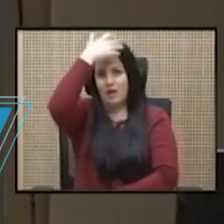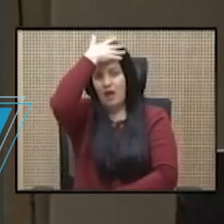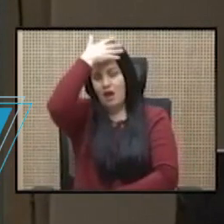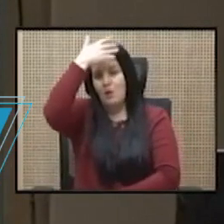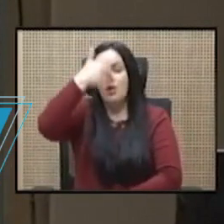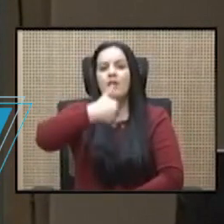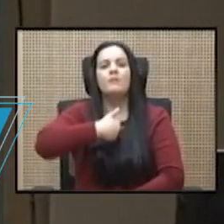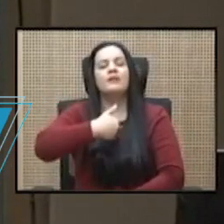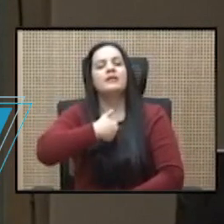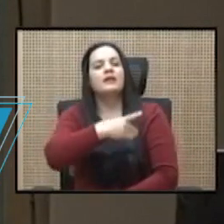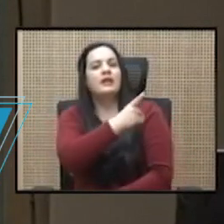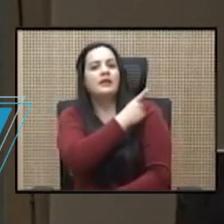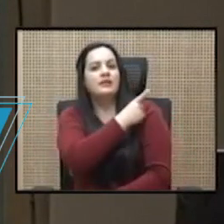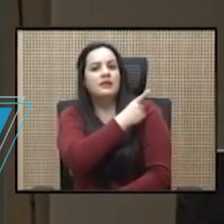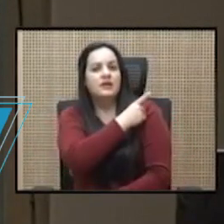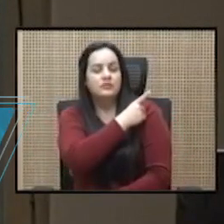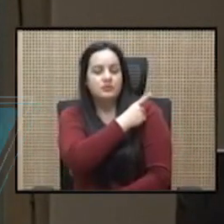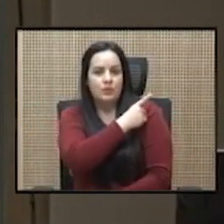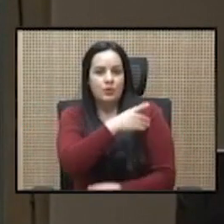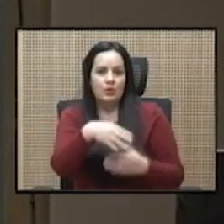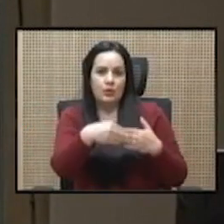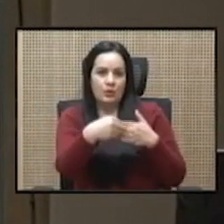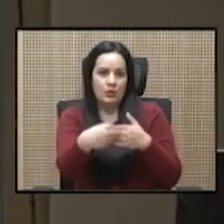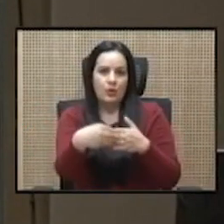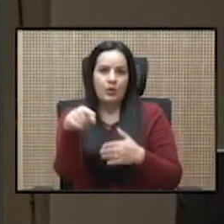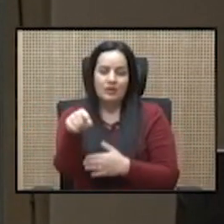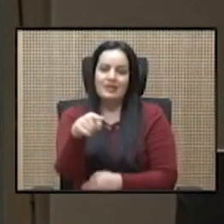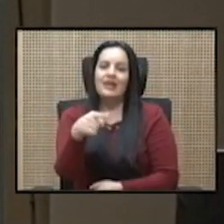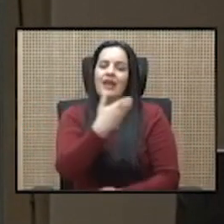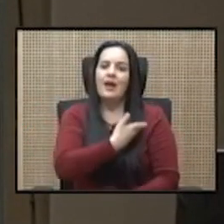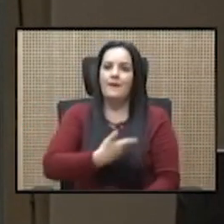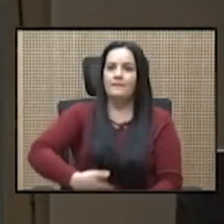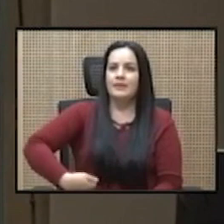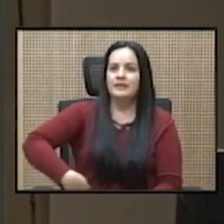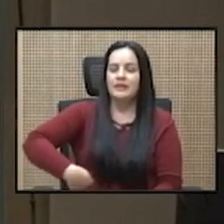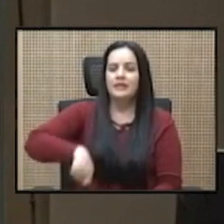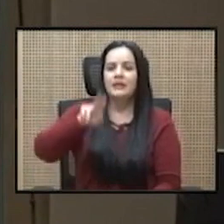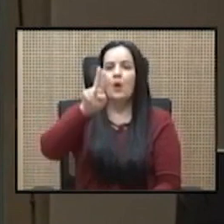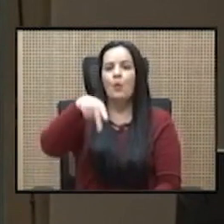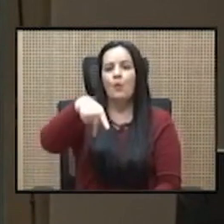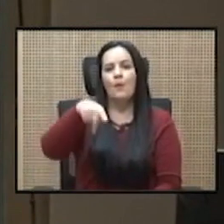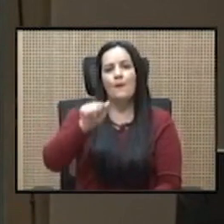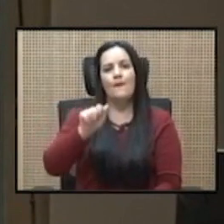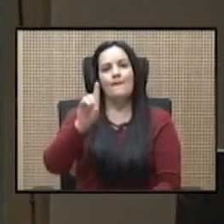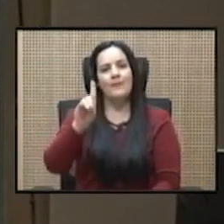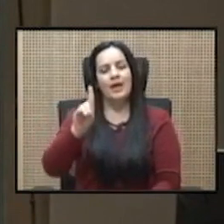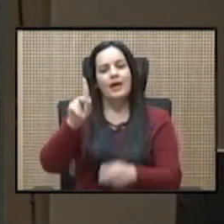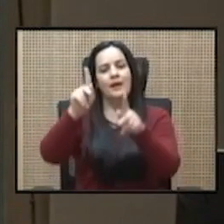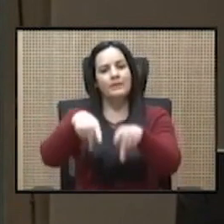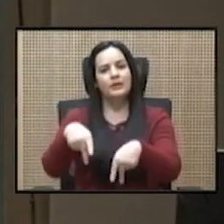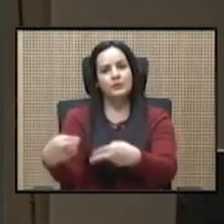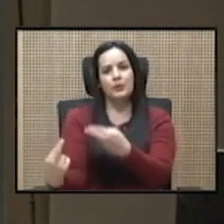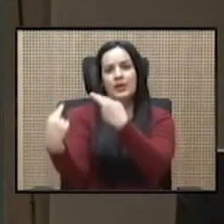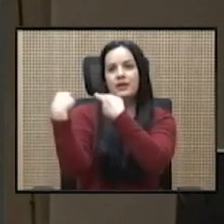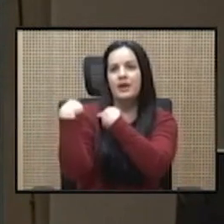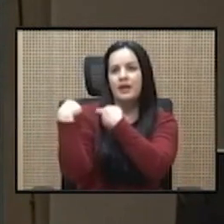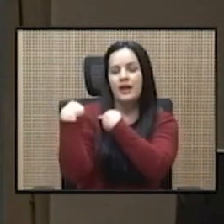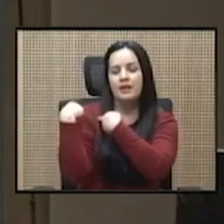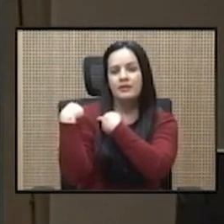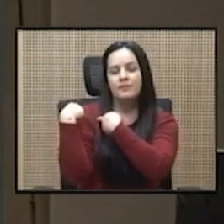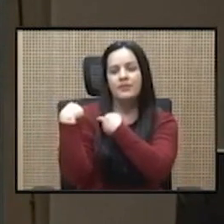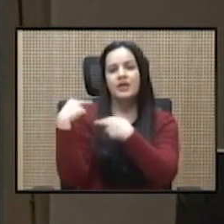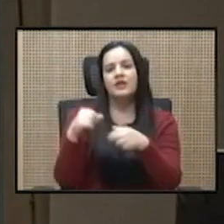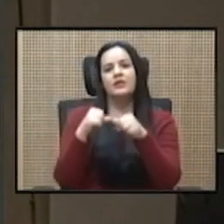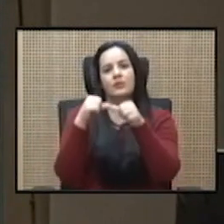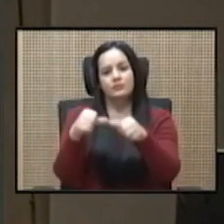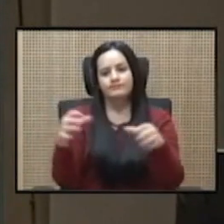la dirección de la presidenta de la OPAT, de la persona encargada de llevar adelante esta